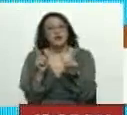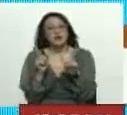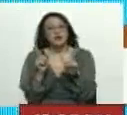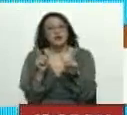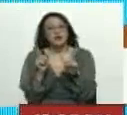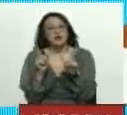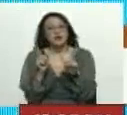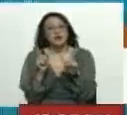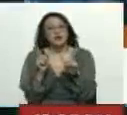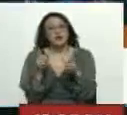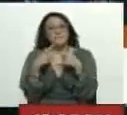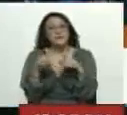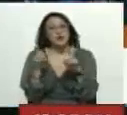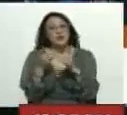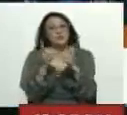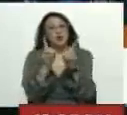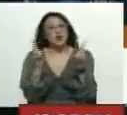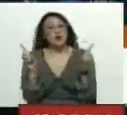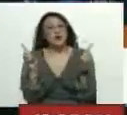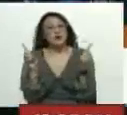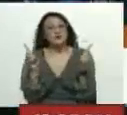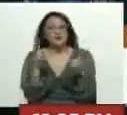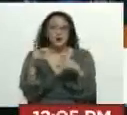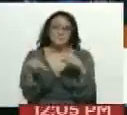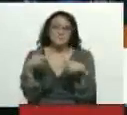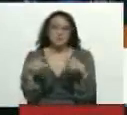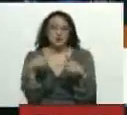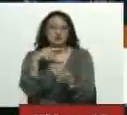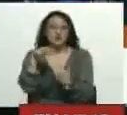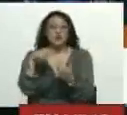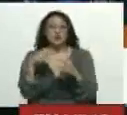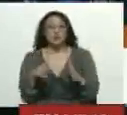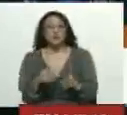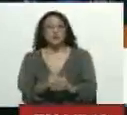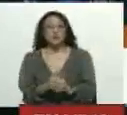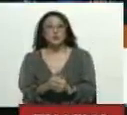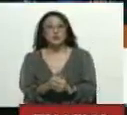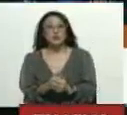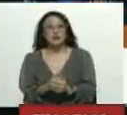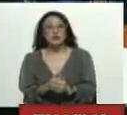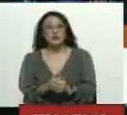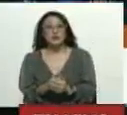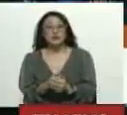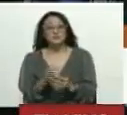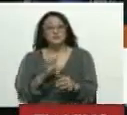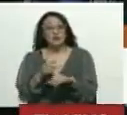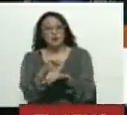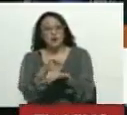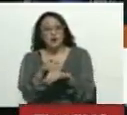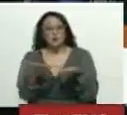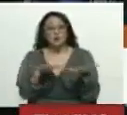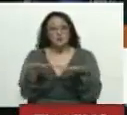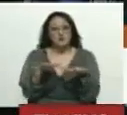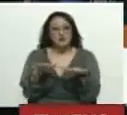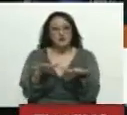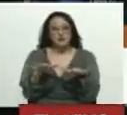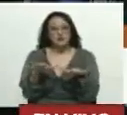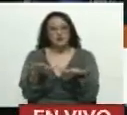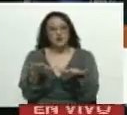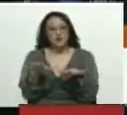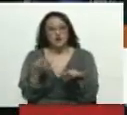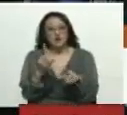pero la democracia de un proceso revolucionario bien sea nivel de gobierno movimiento la toma de